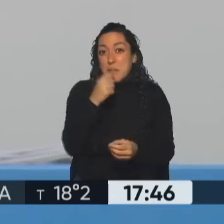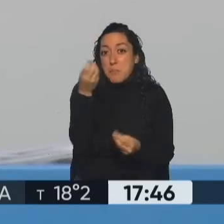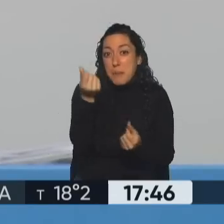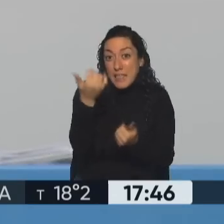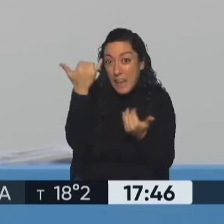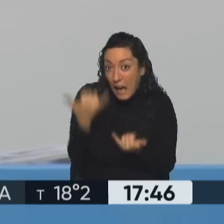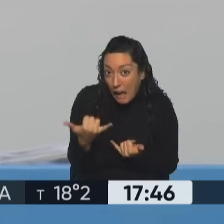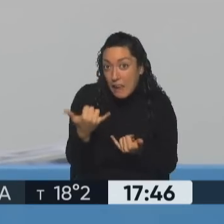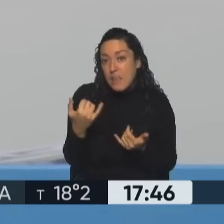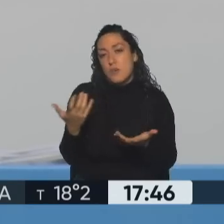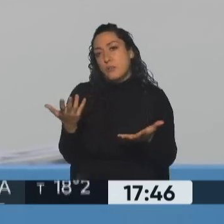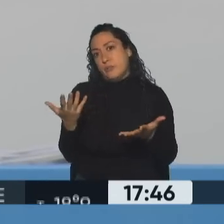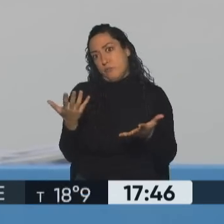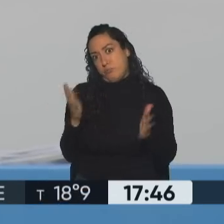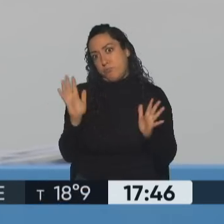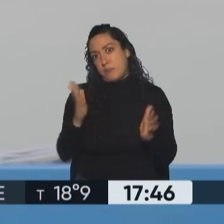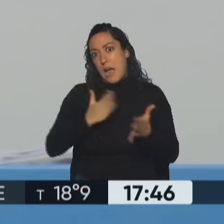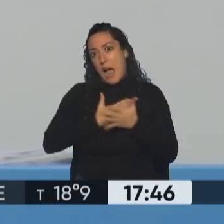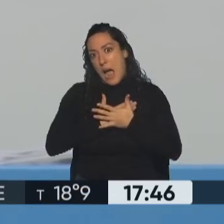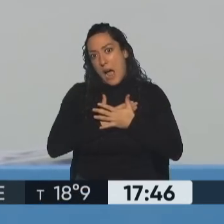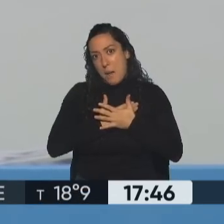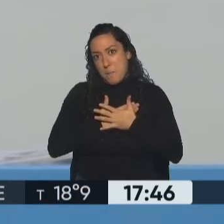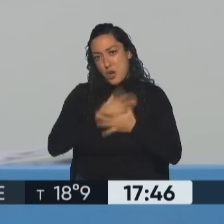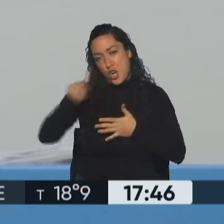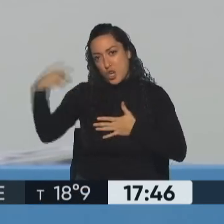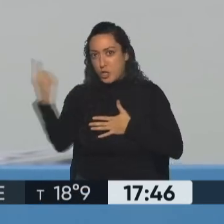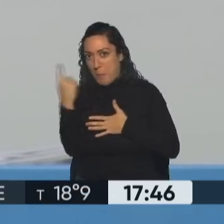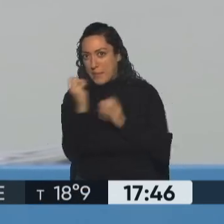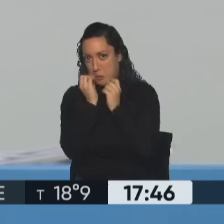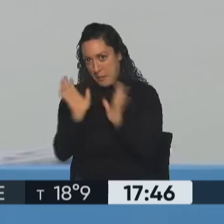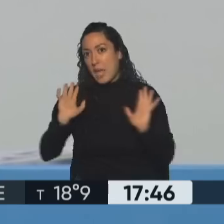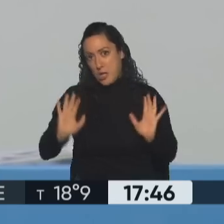plata, el amor te lo dejo para otro momento. Bien.